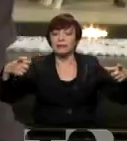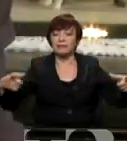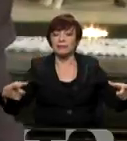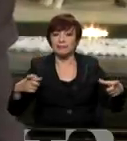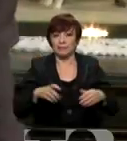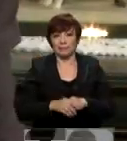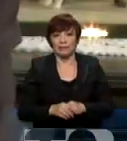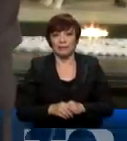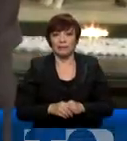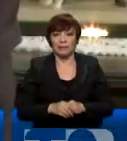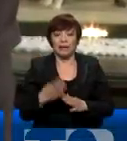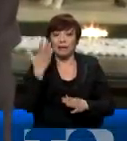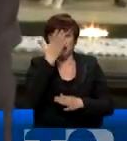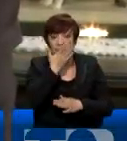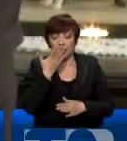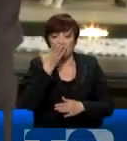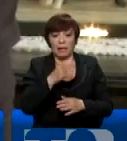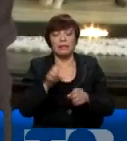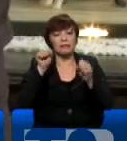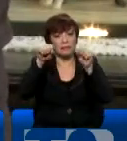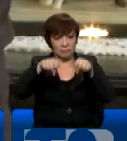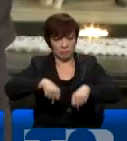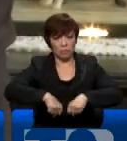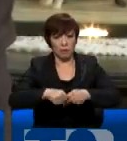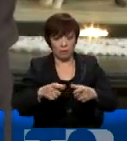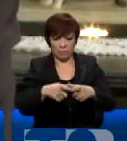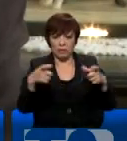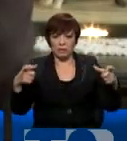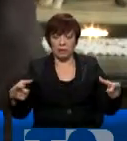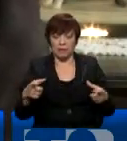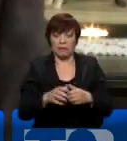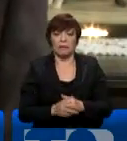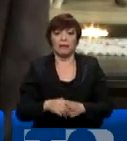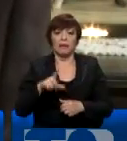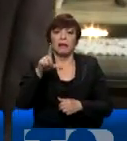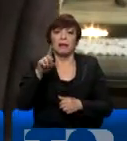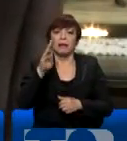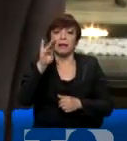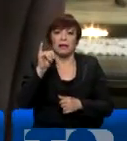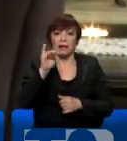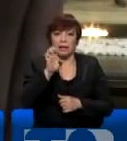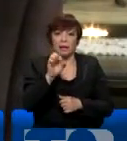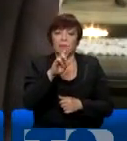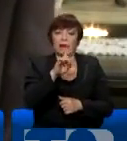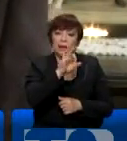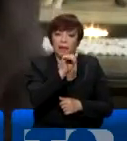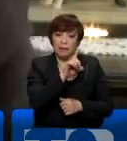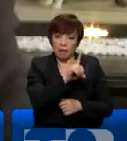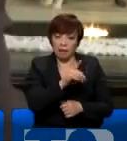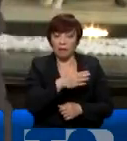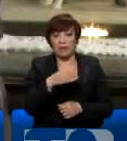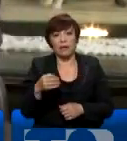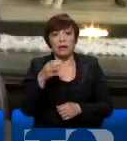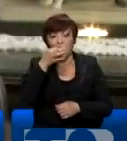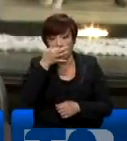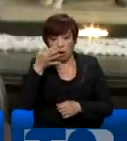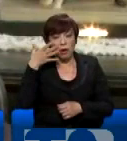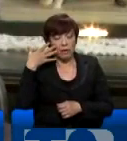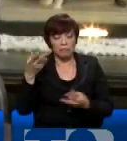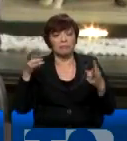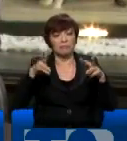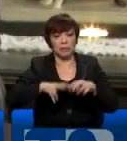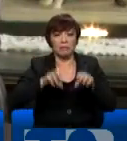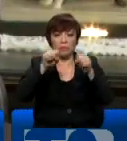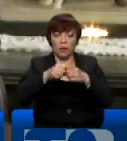refinación. Esmeraldas podría ser ampliada, La Libertad podría ser ampliada y Suspinde podría ser ampliada. Es decir, que el déficit